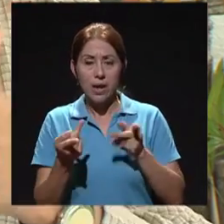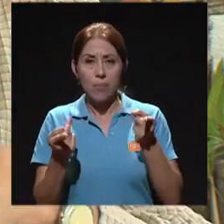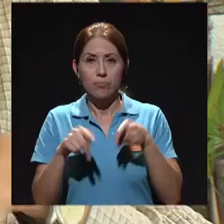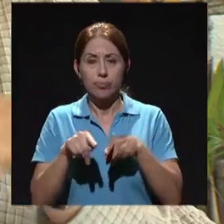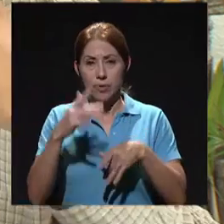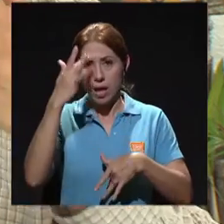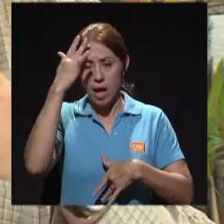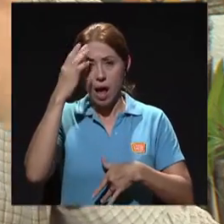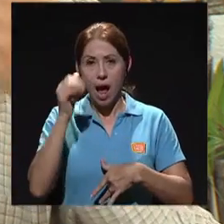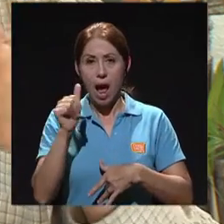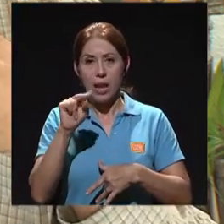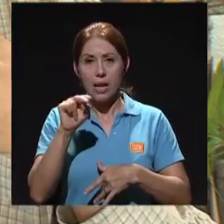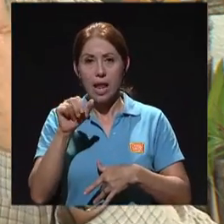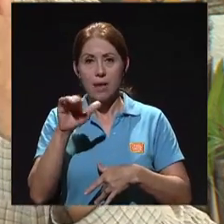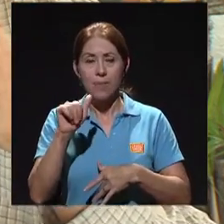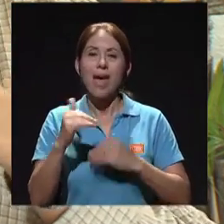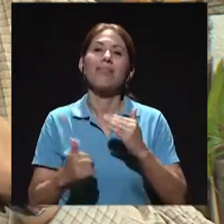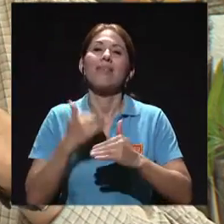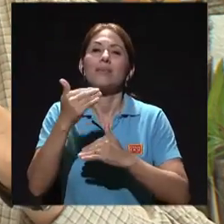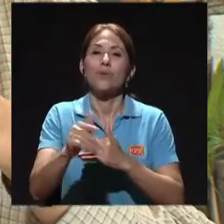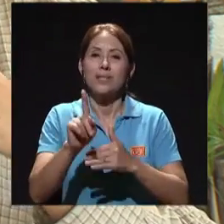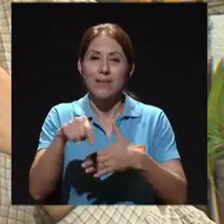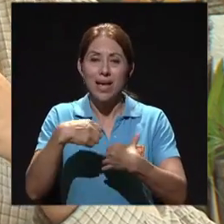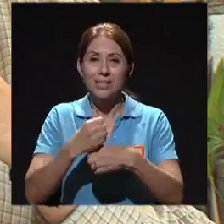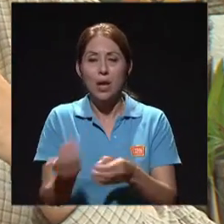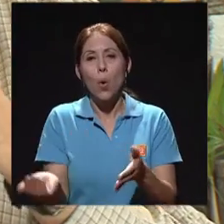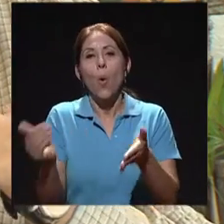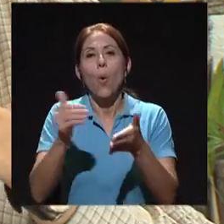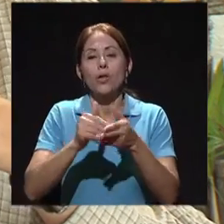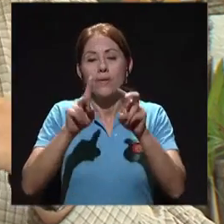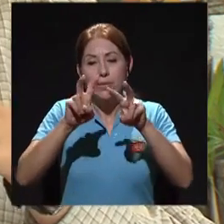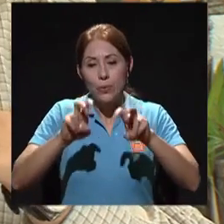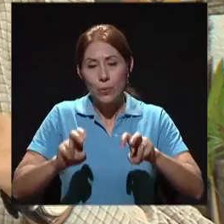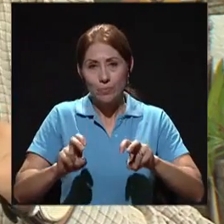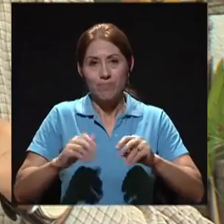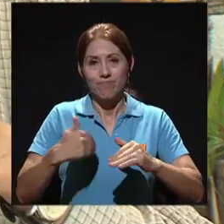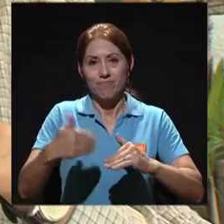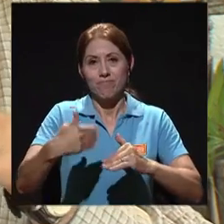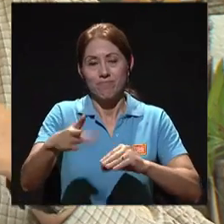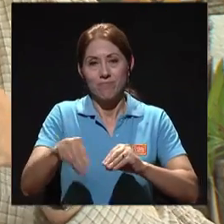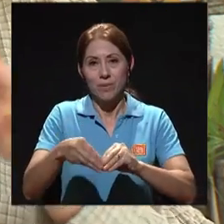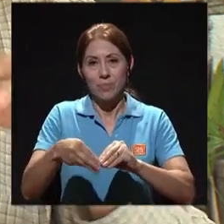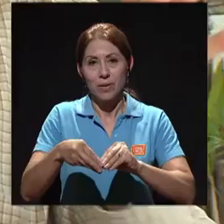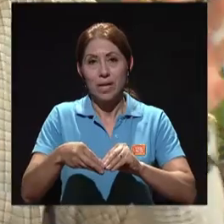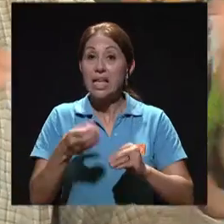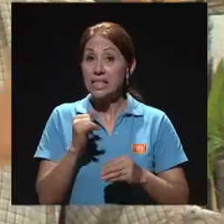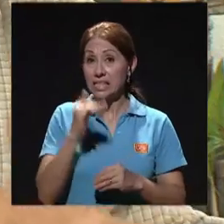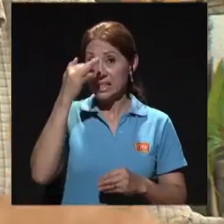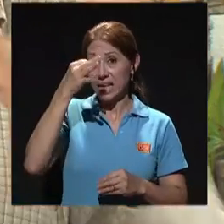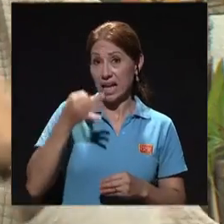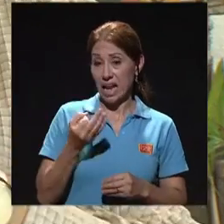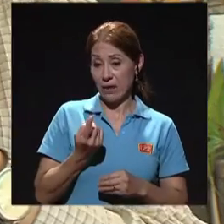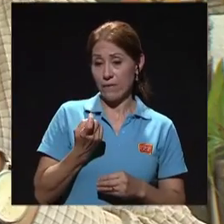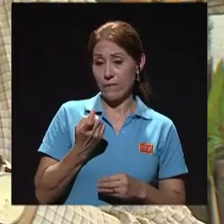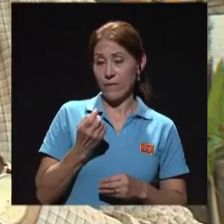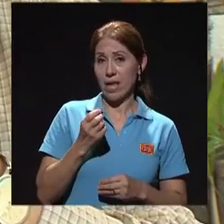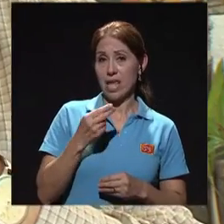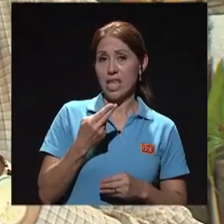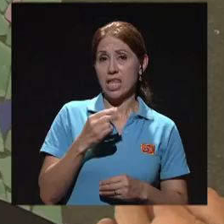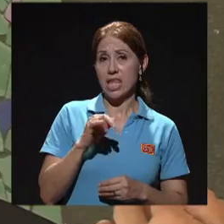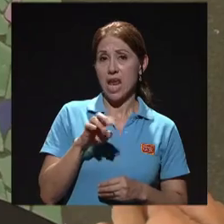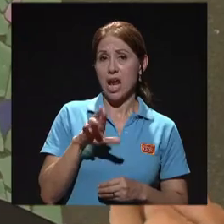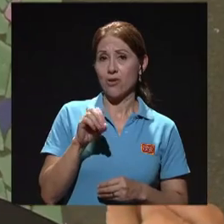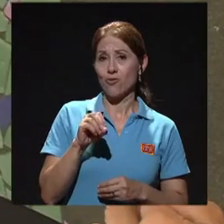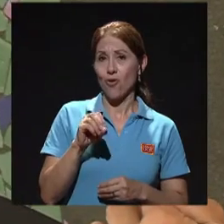entonces, normalmente se recurre a otras pruebas especiales. ejemplo, ver, bueno, si se cree que es una deficiencia de hierro, entonces hay que cuantificar el hierro